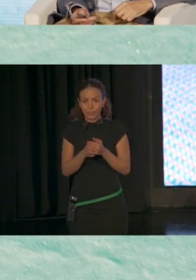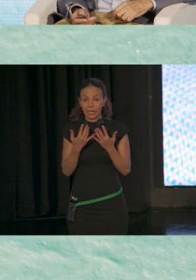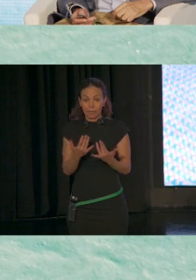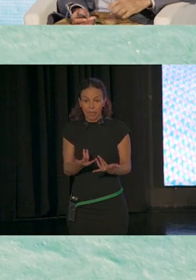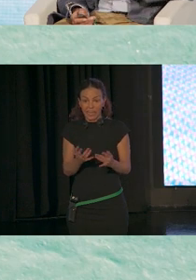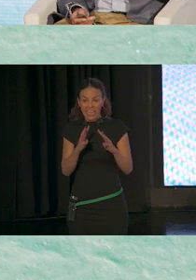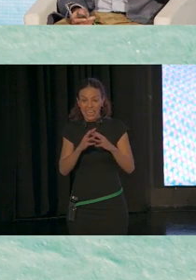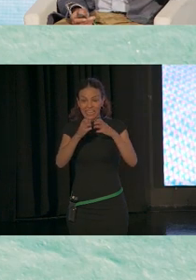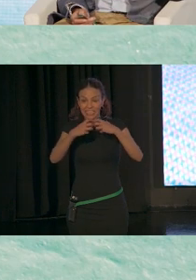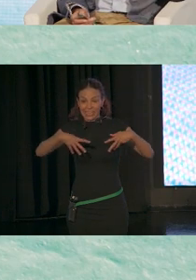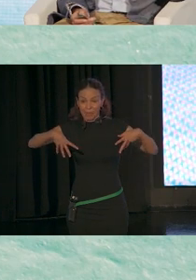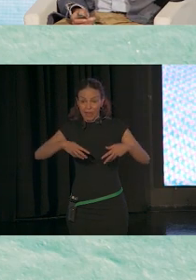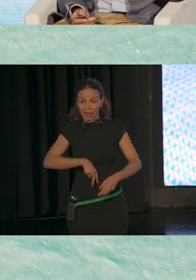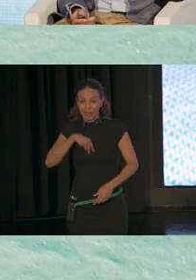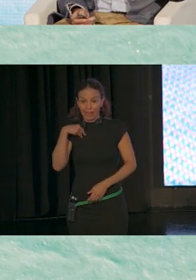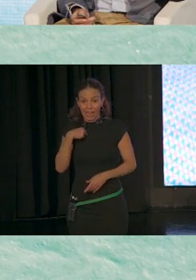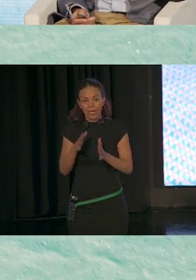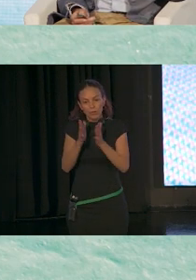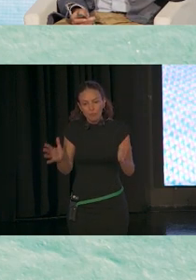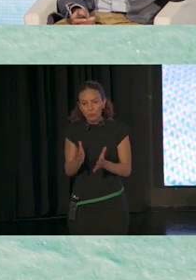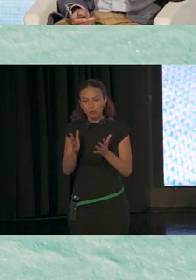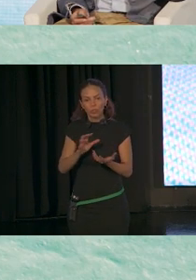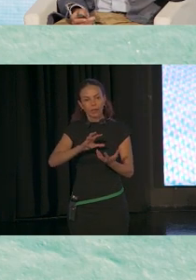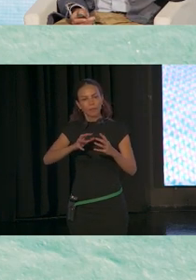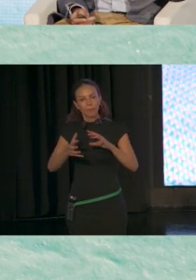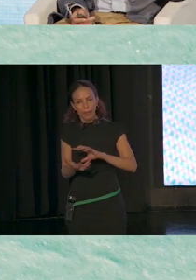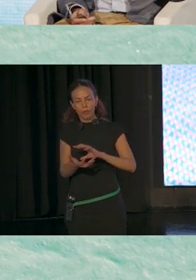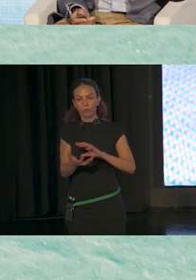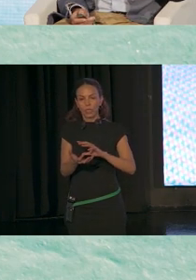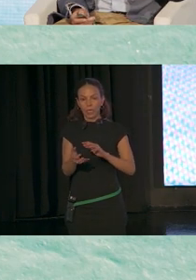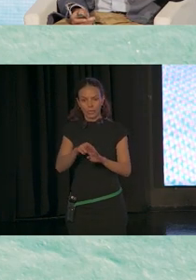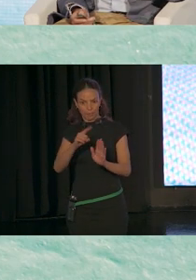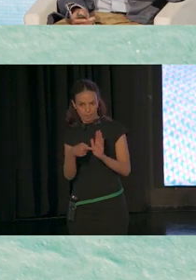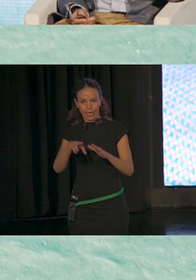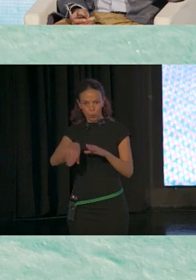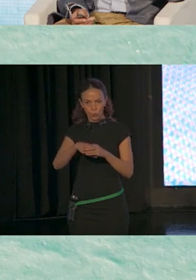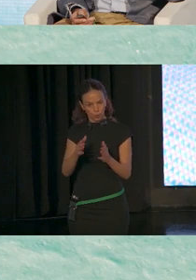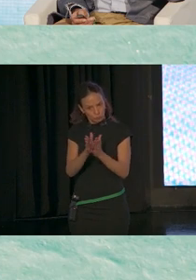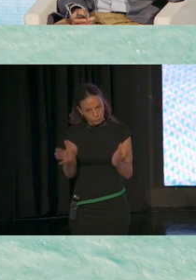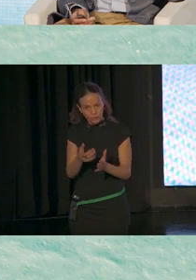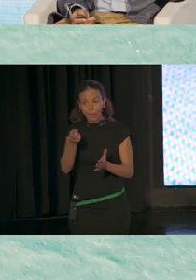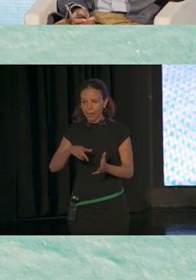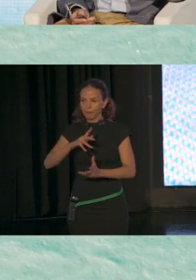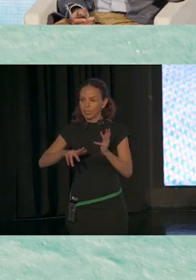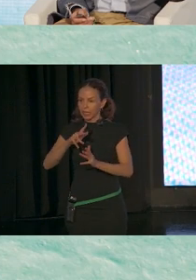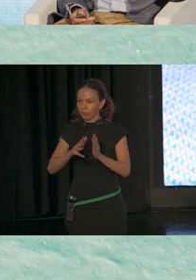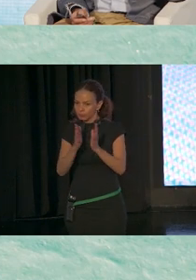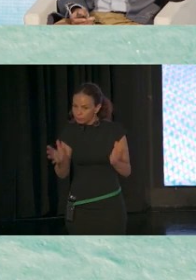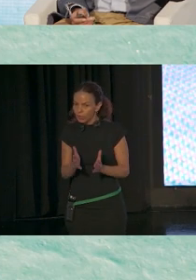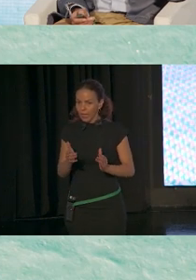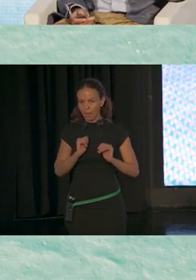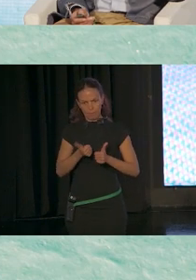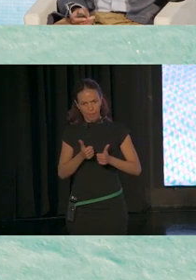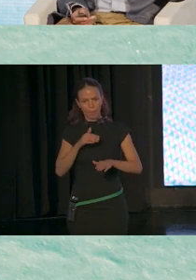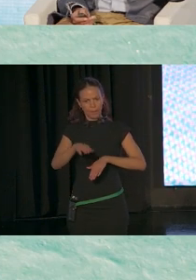general. Hay un impulso de transformación a través de plena inclusión, también a través de la administración, que empiezan a dar